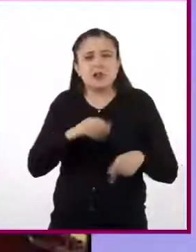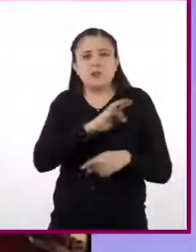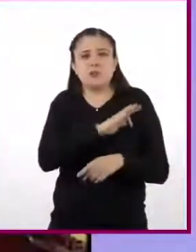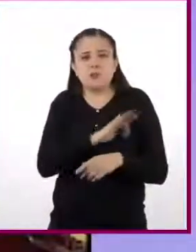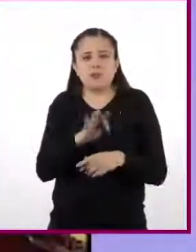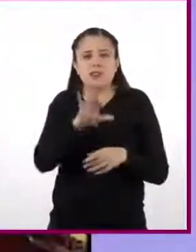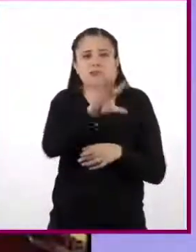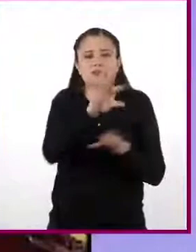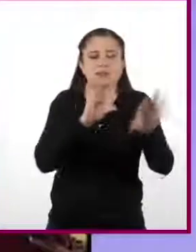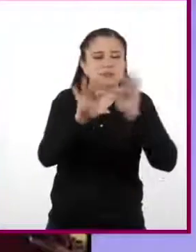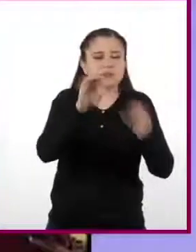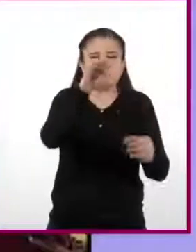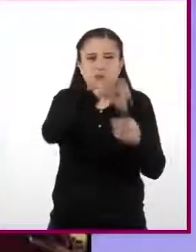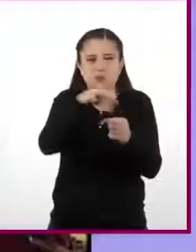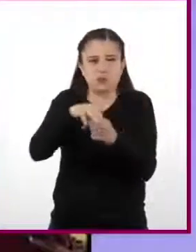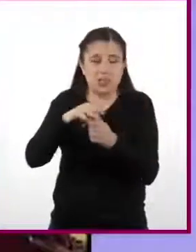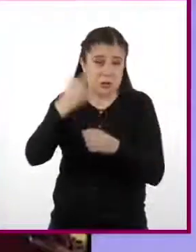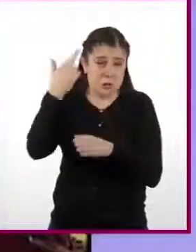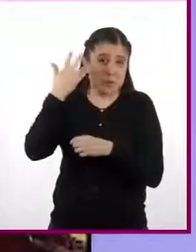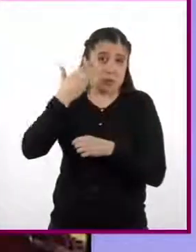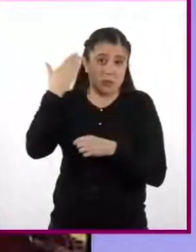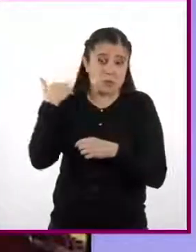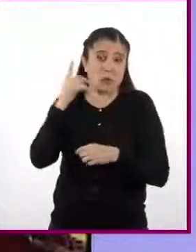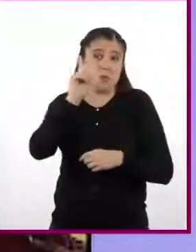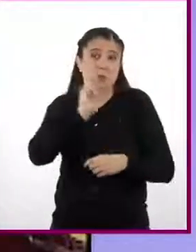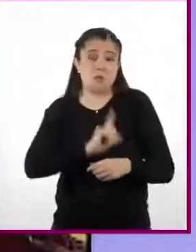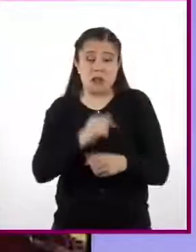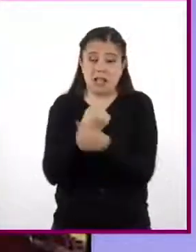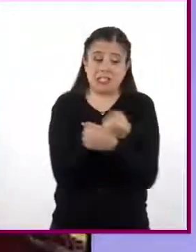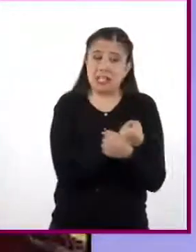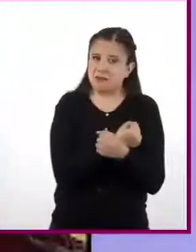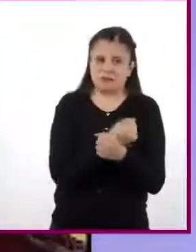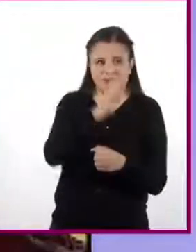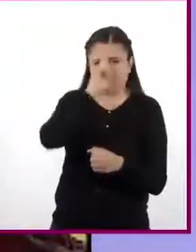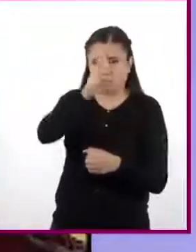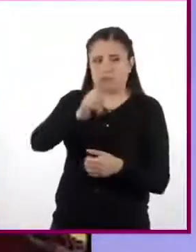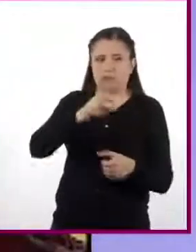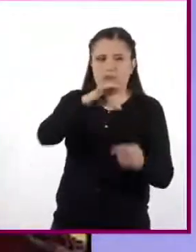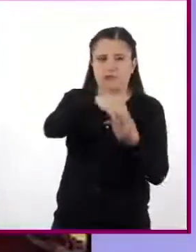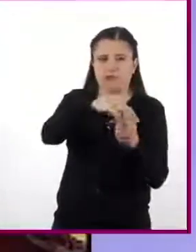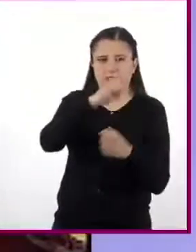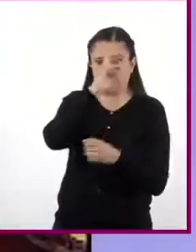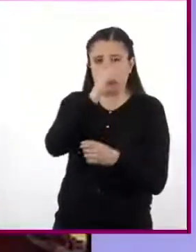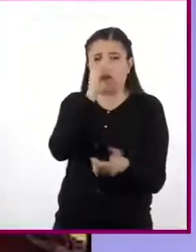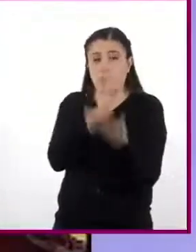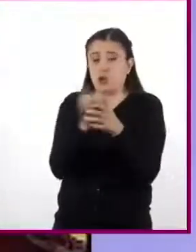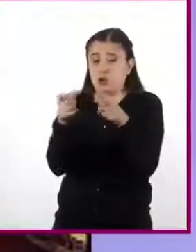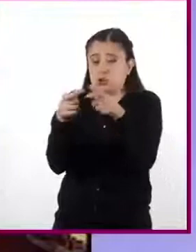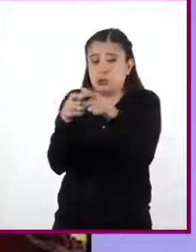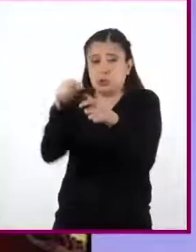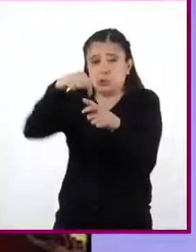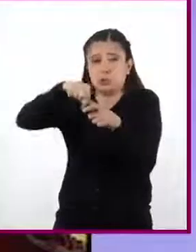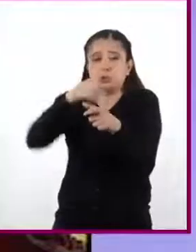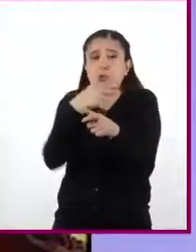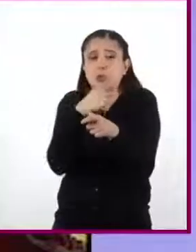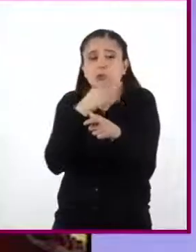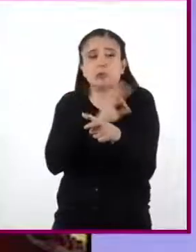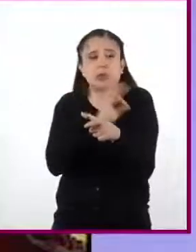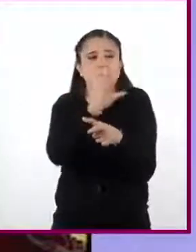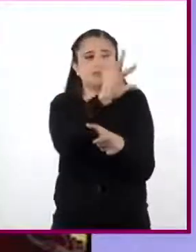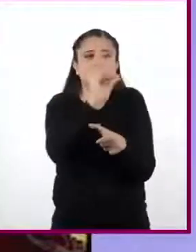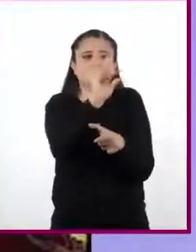derechos políticos plenos. Recordemos que mujeres y esclavos estaban excluidos de estos derechos políticos. De tal